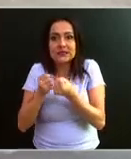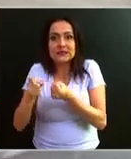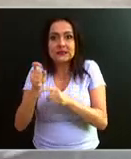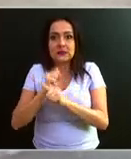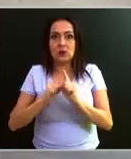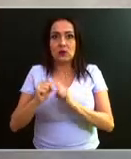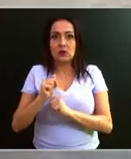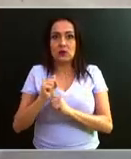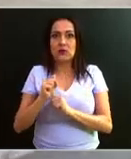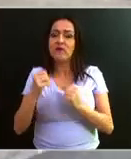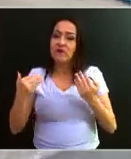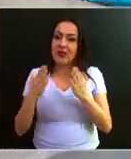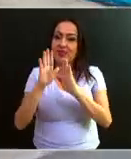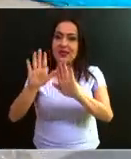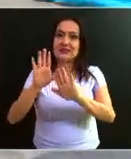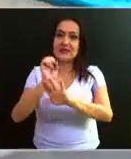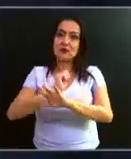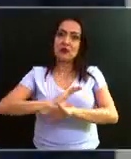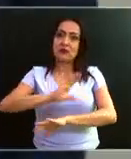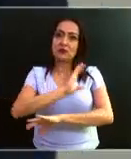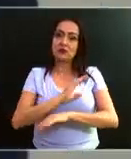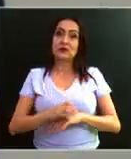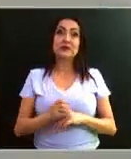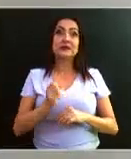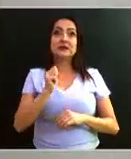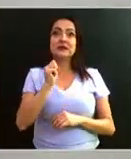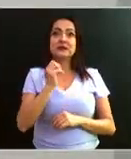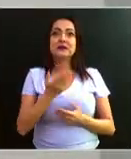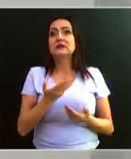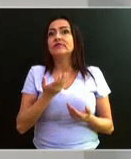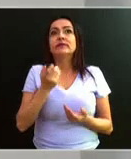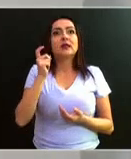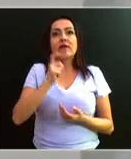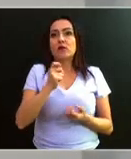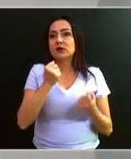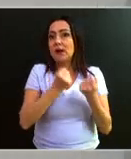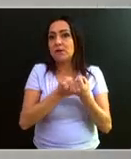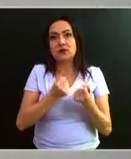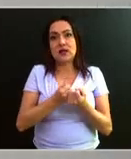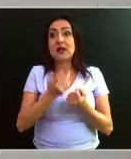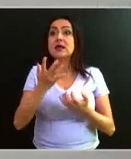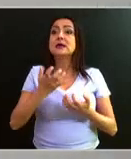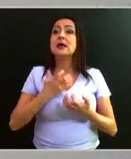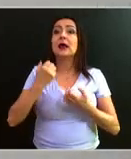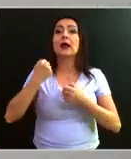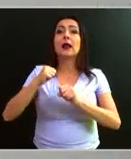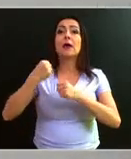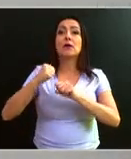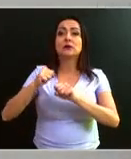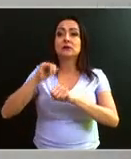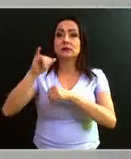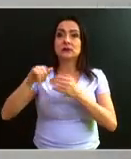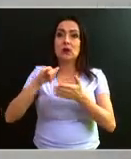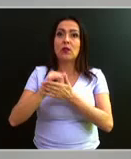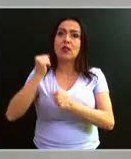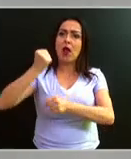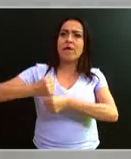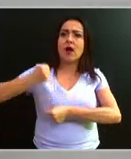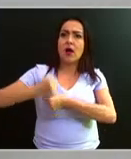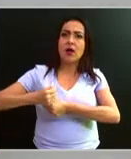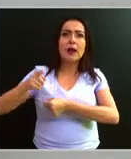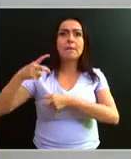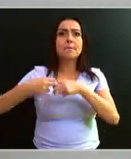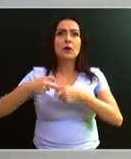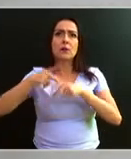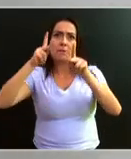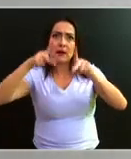situación y hacerle frente a estas condiciones. Sin cacao no hay chocolate, ¿verdad? Todo el mundo quiere que la Municipalidad de San José trabaje en el problema